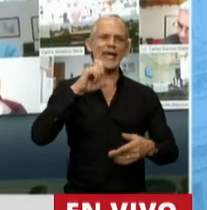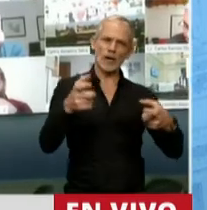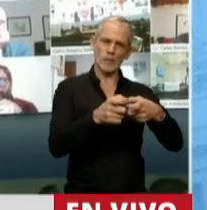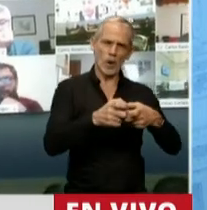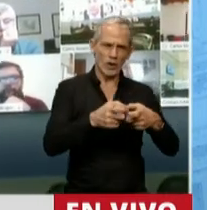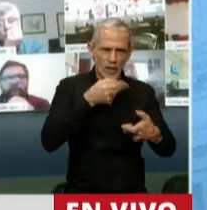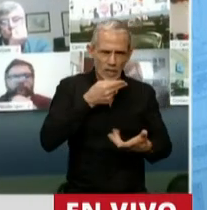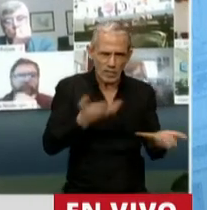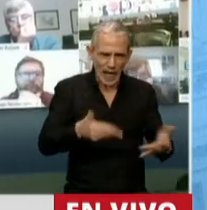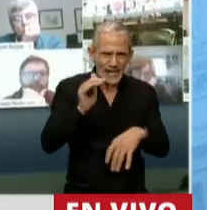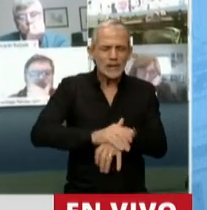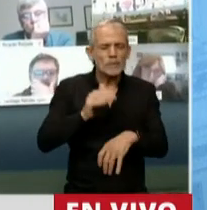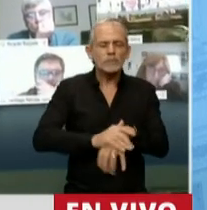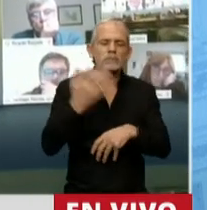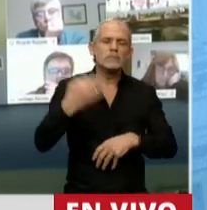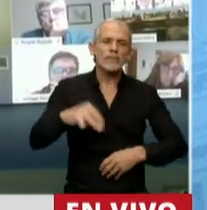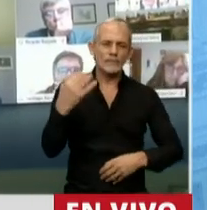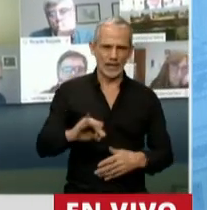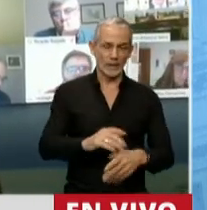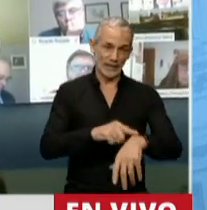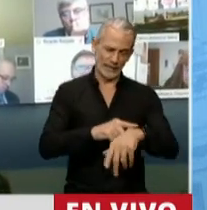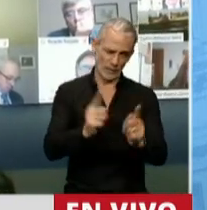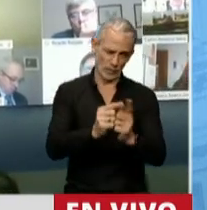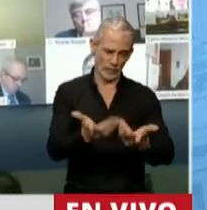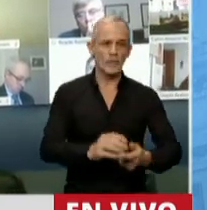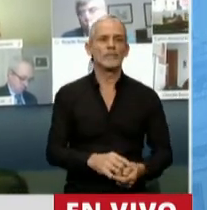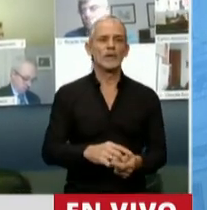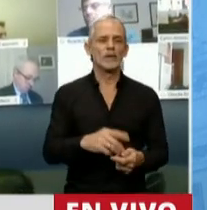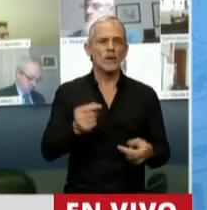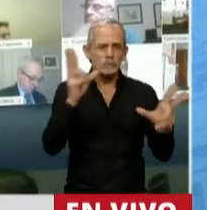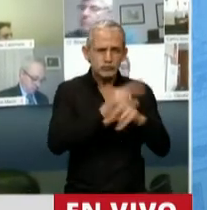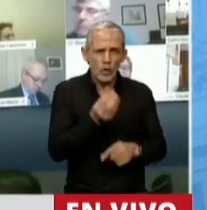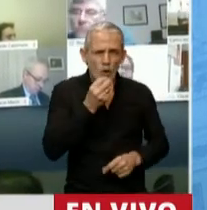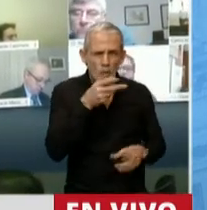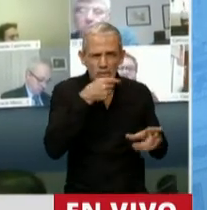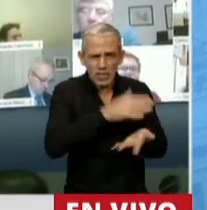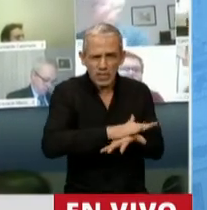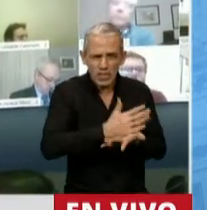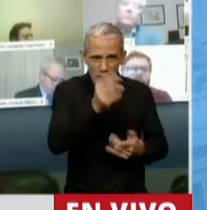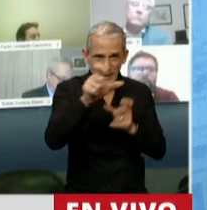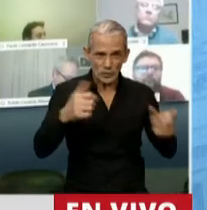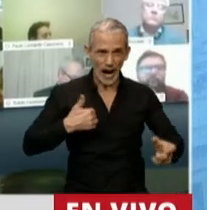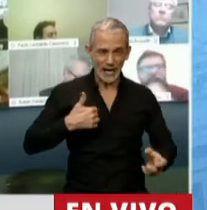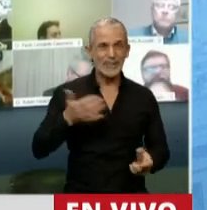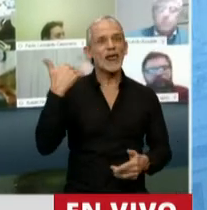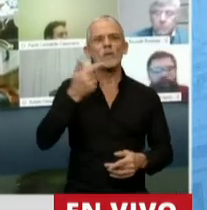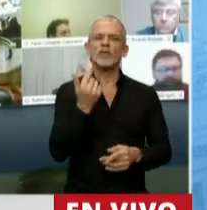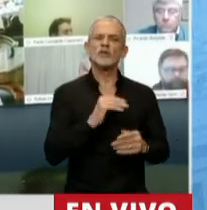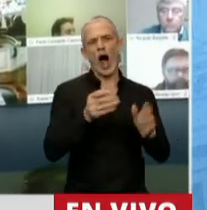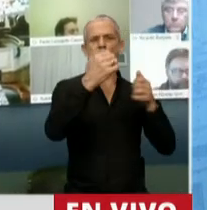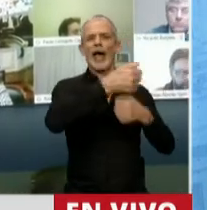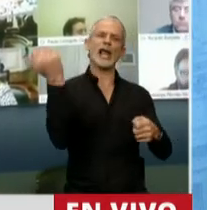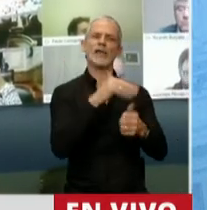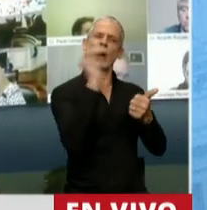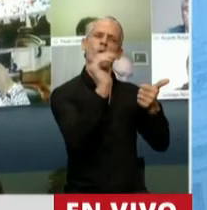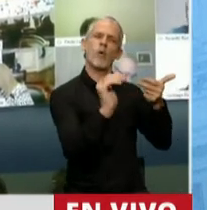de eso. Que se hagan cargo, señor presidente, de vaciar la heladera de los argentinos cuando dijeron que en definitiva le iban a llenar y